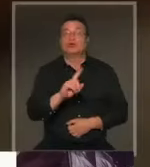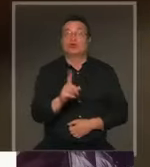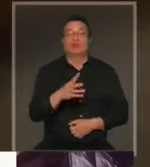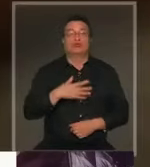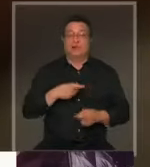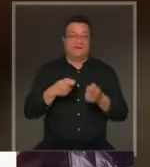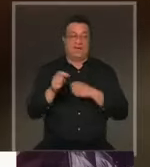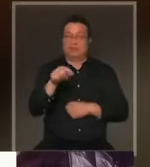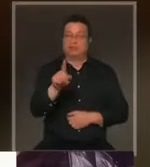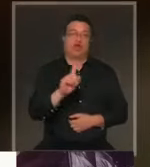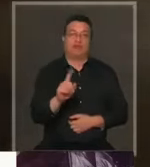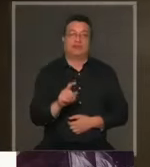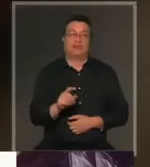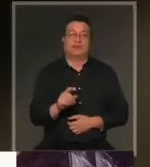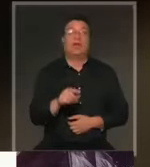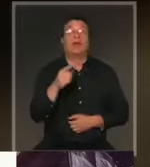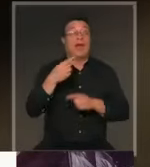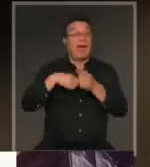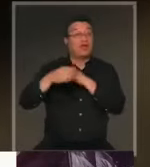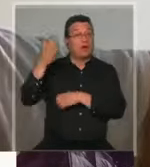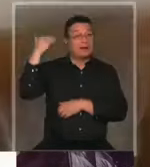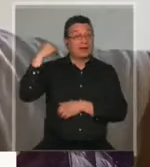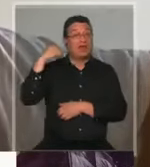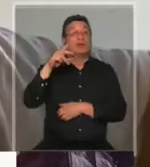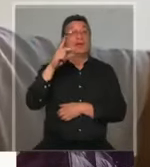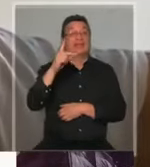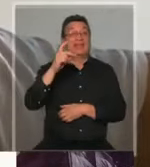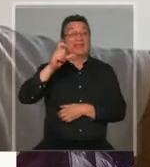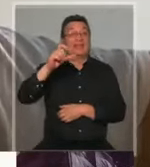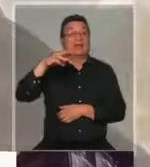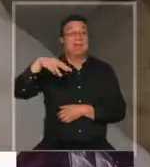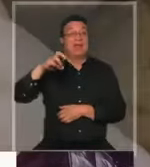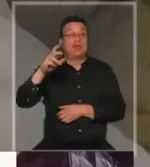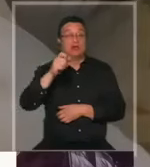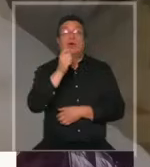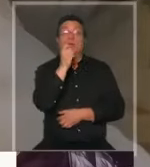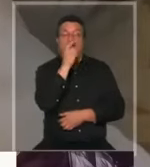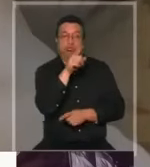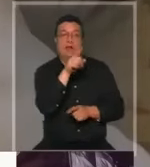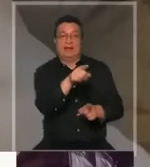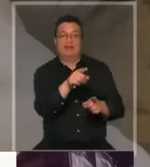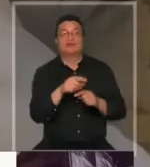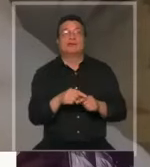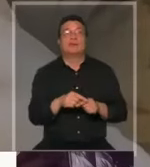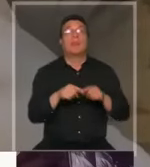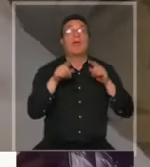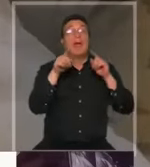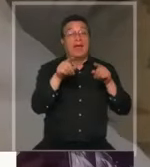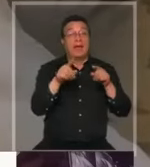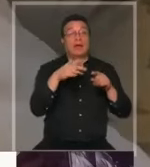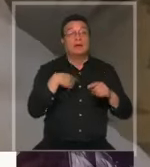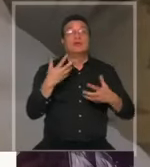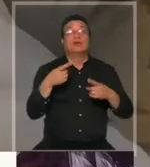vendieron así. En mayo pasado, DG Medios presentó una querella por estos hechos. No hay como